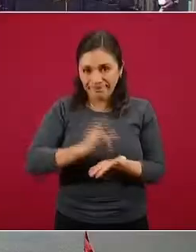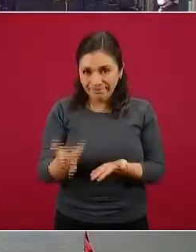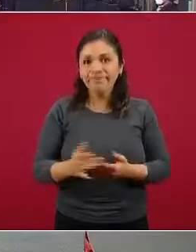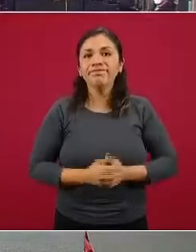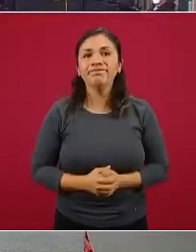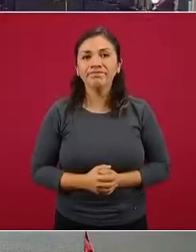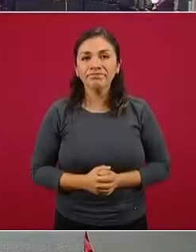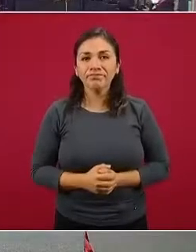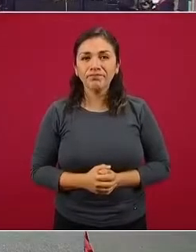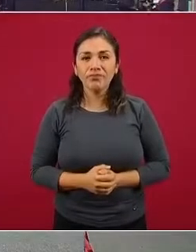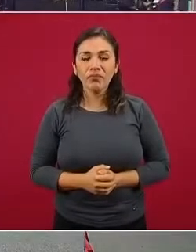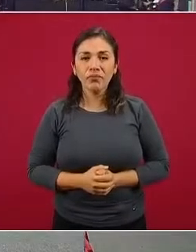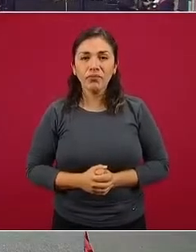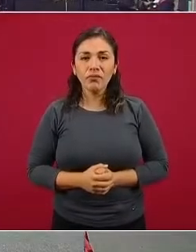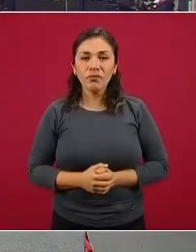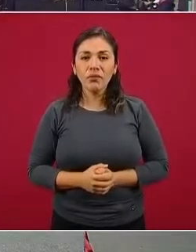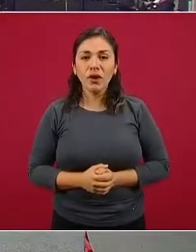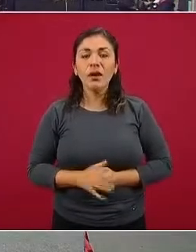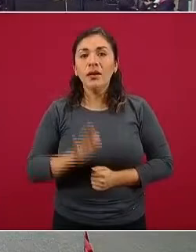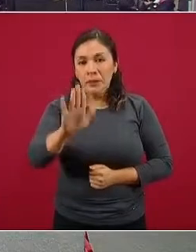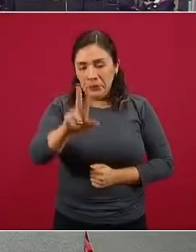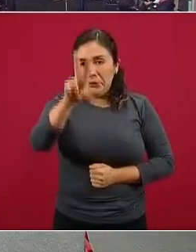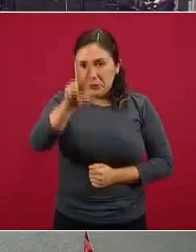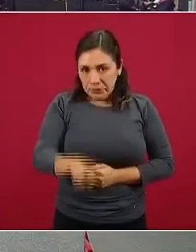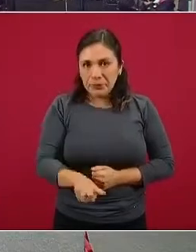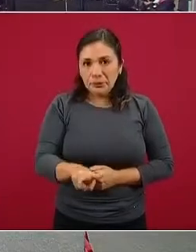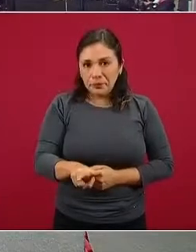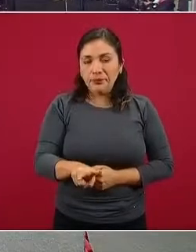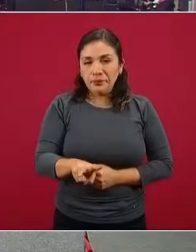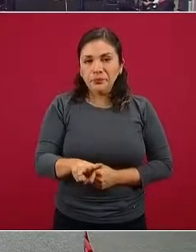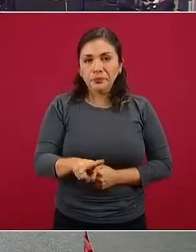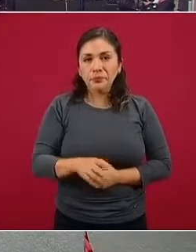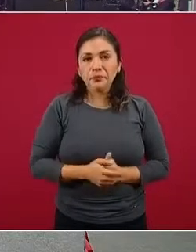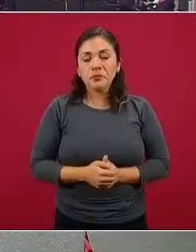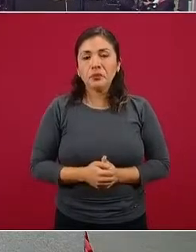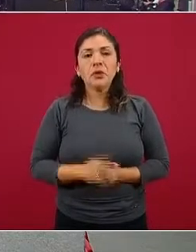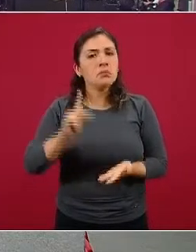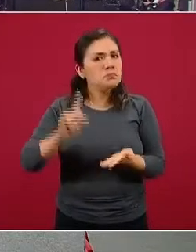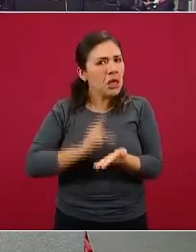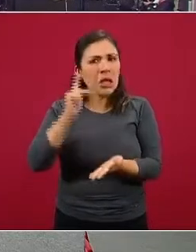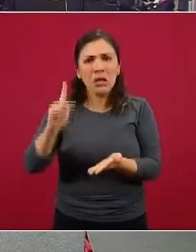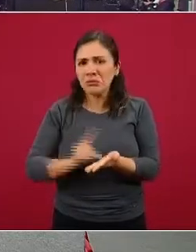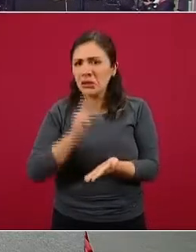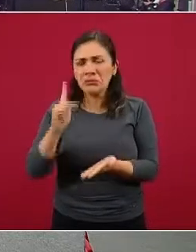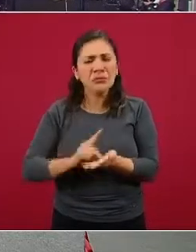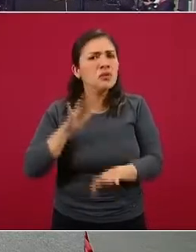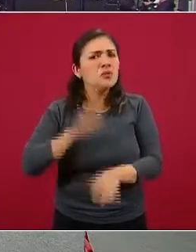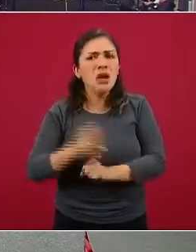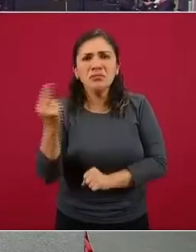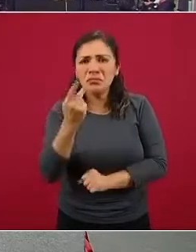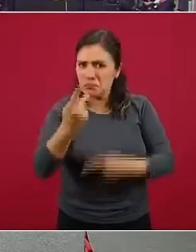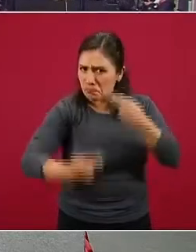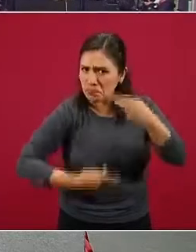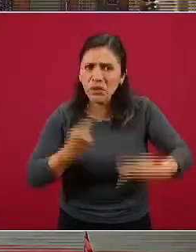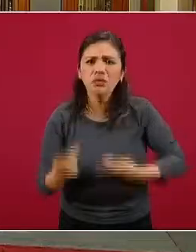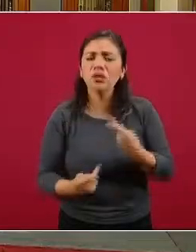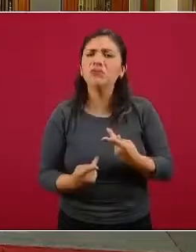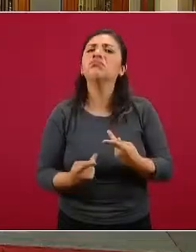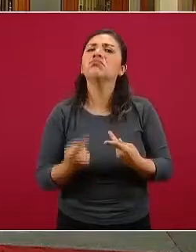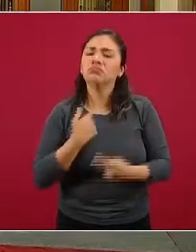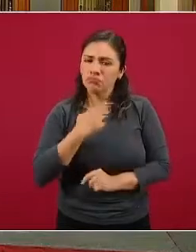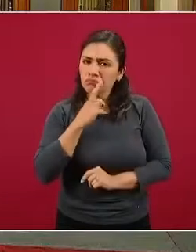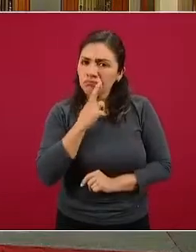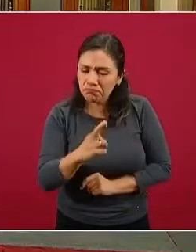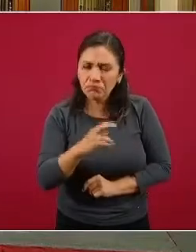Gracias. Gracias. No tenga duda de que las veces que sea necesario preguntar, le vamos a